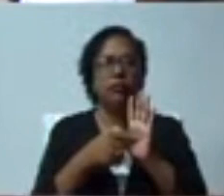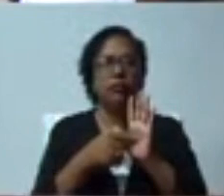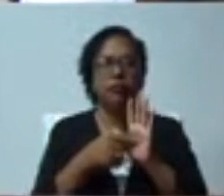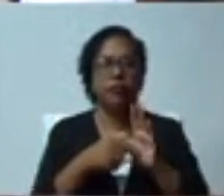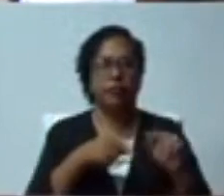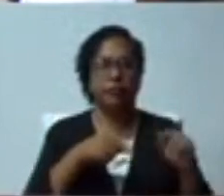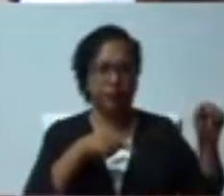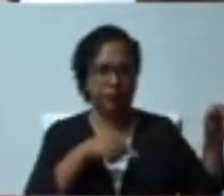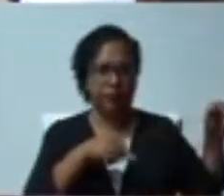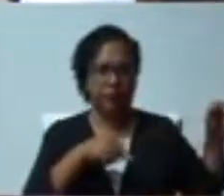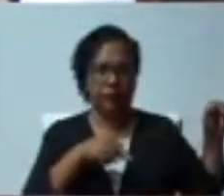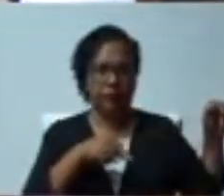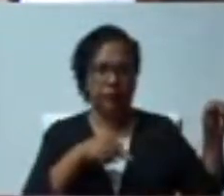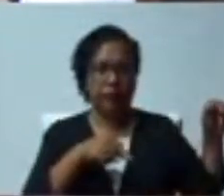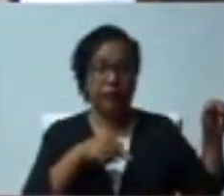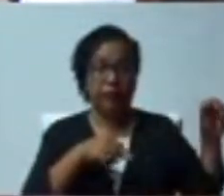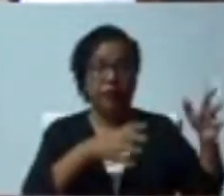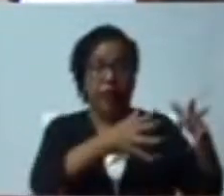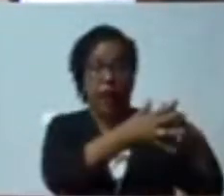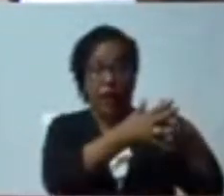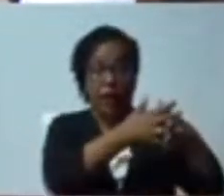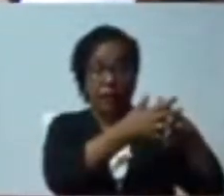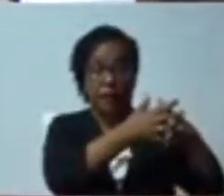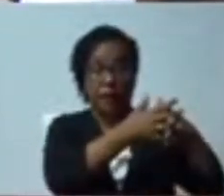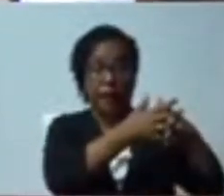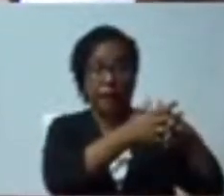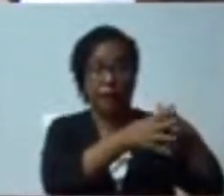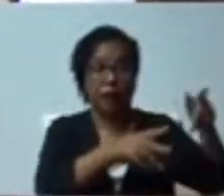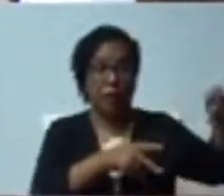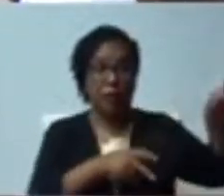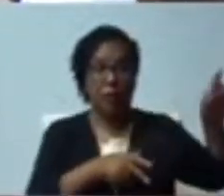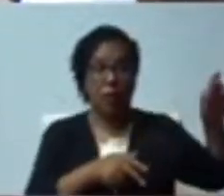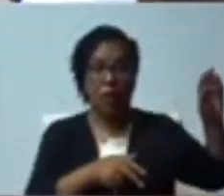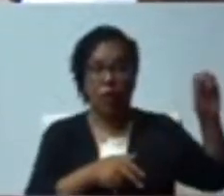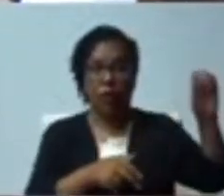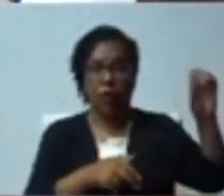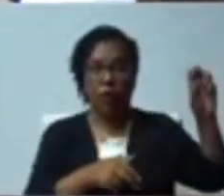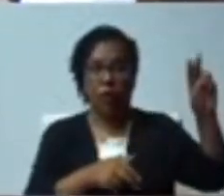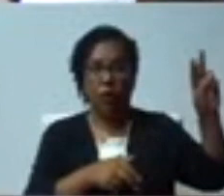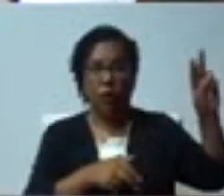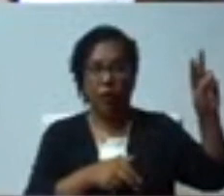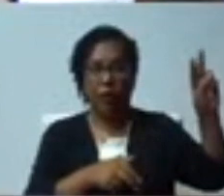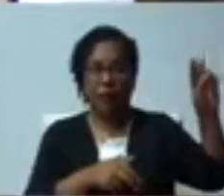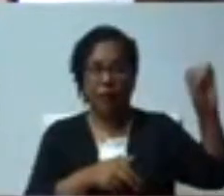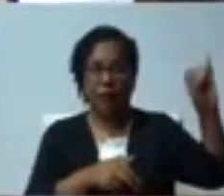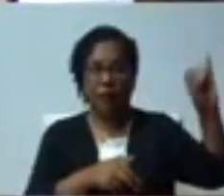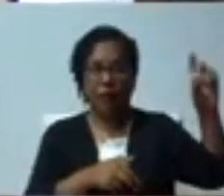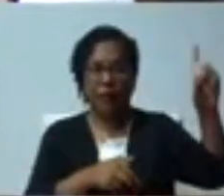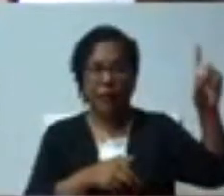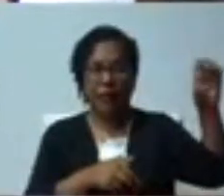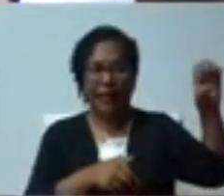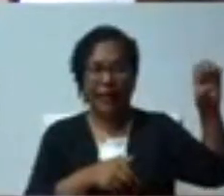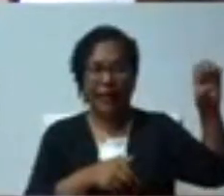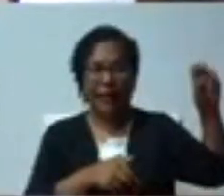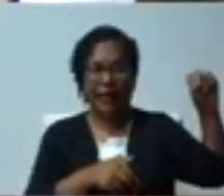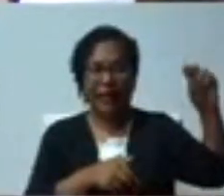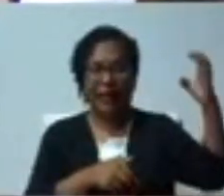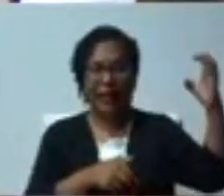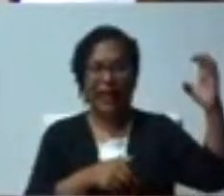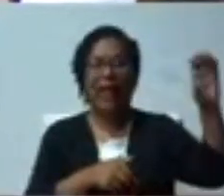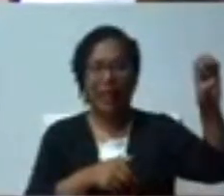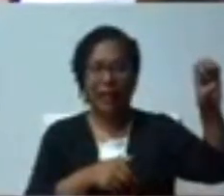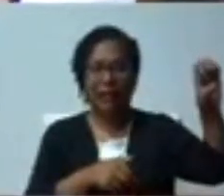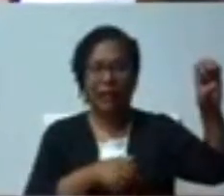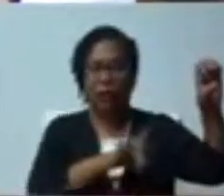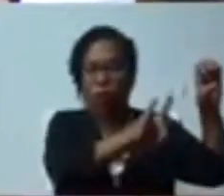Providence, en el estado de Rhode Island, y la República Dominicana. Y que han dicho parte de